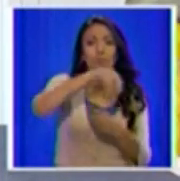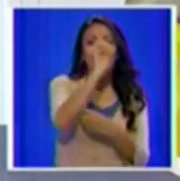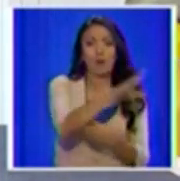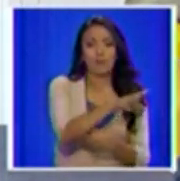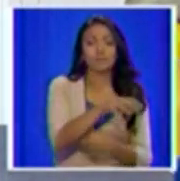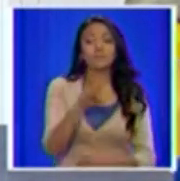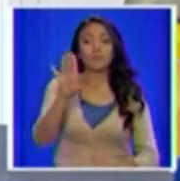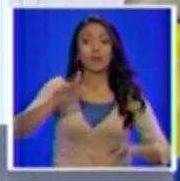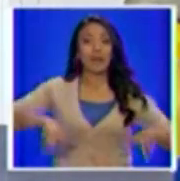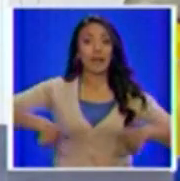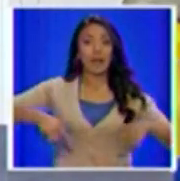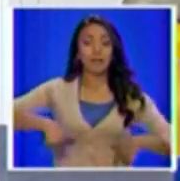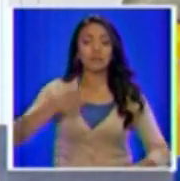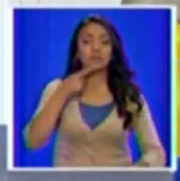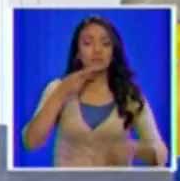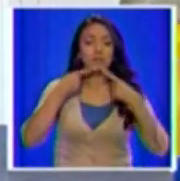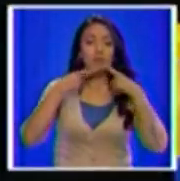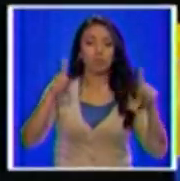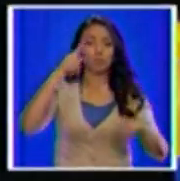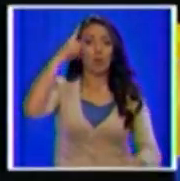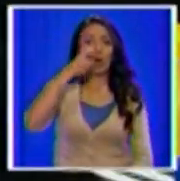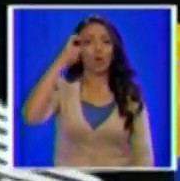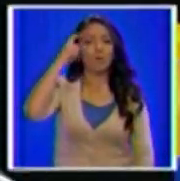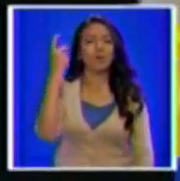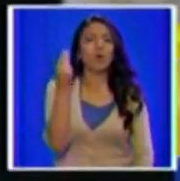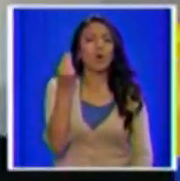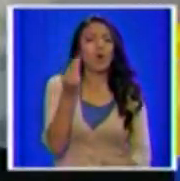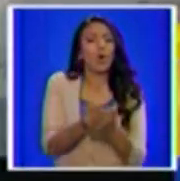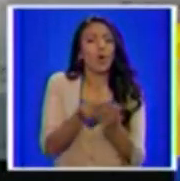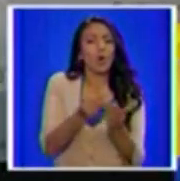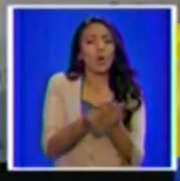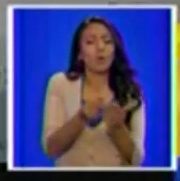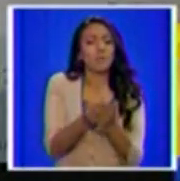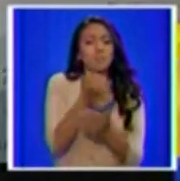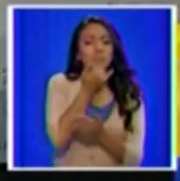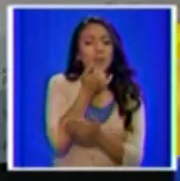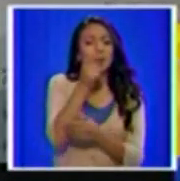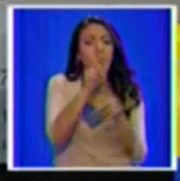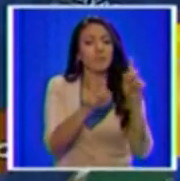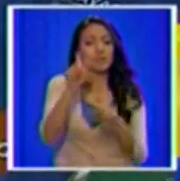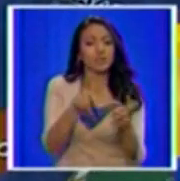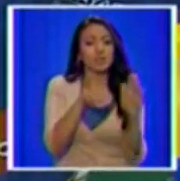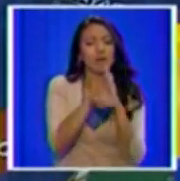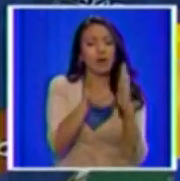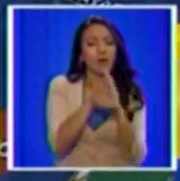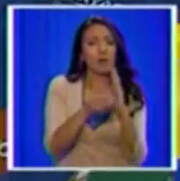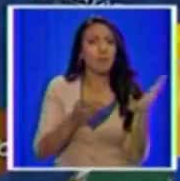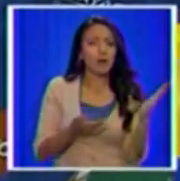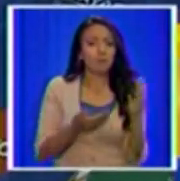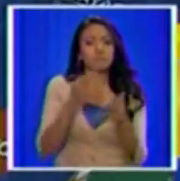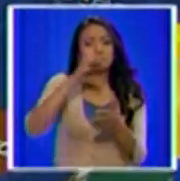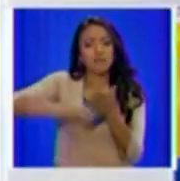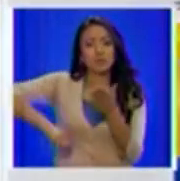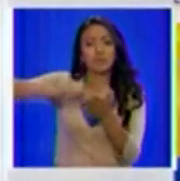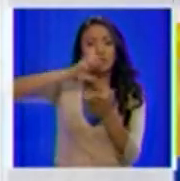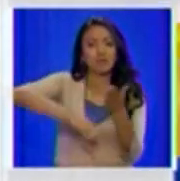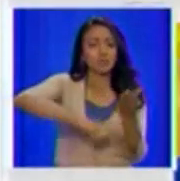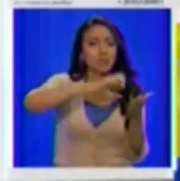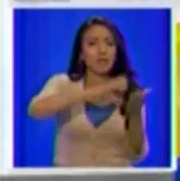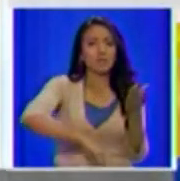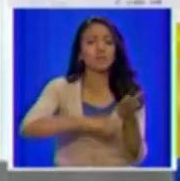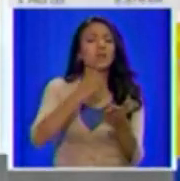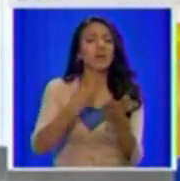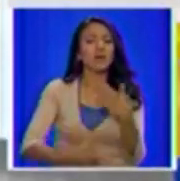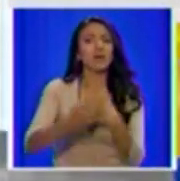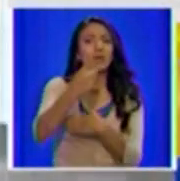Lenín Moreno anunció la decisión del gobierno sobre los cobros indebidos a clientes de la banca, a quienes se les descuenta montos por asistencias